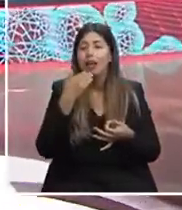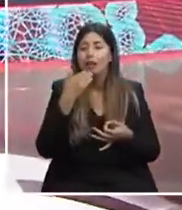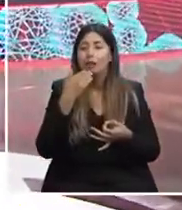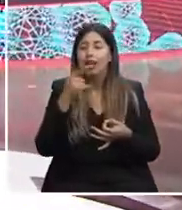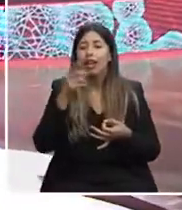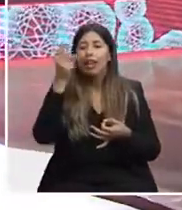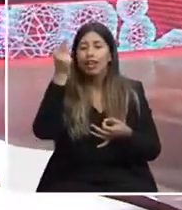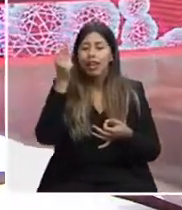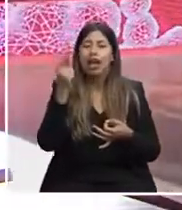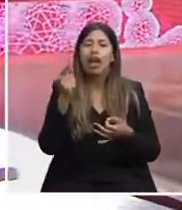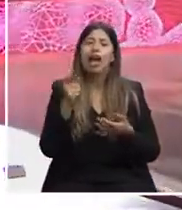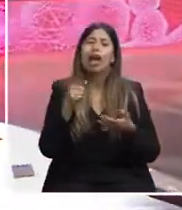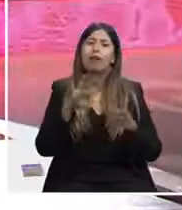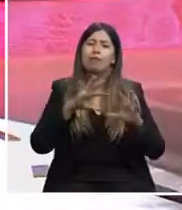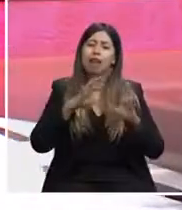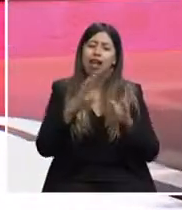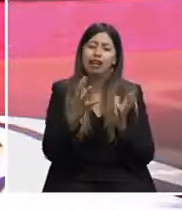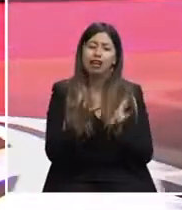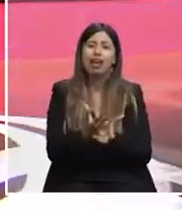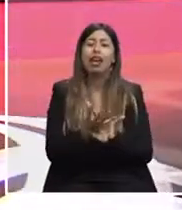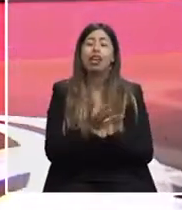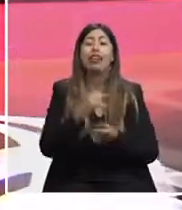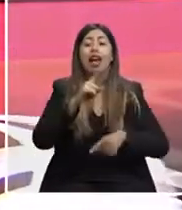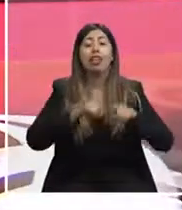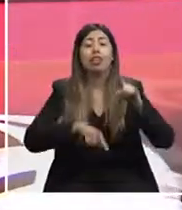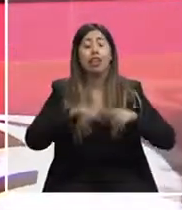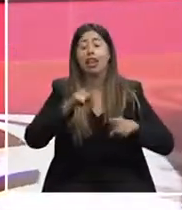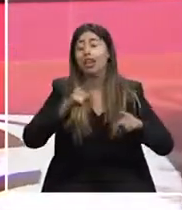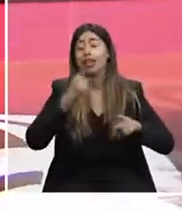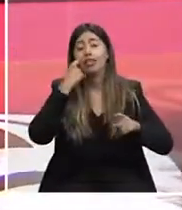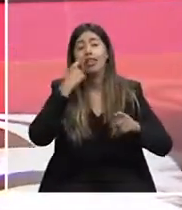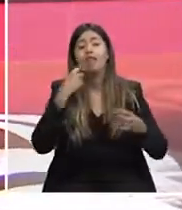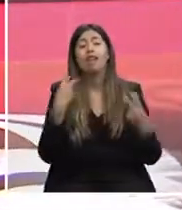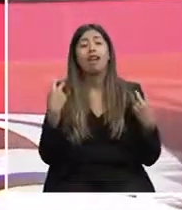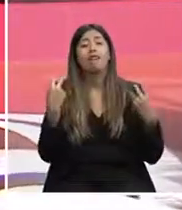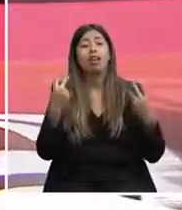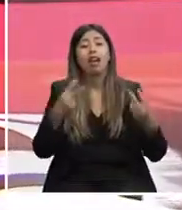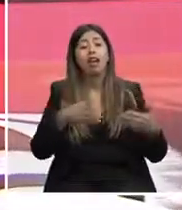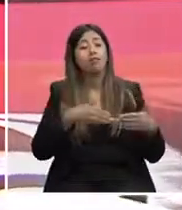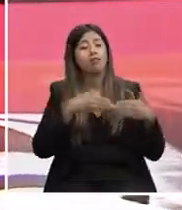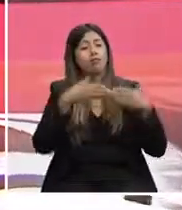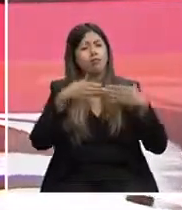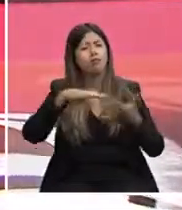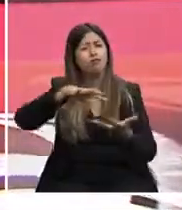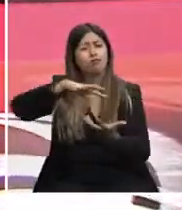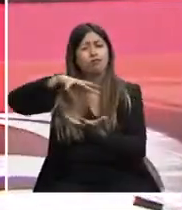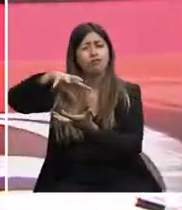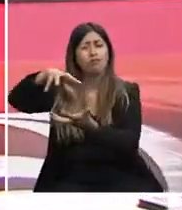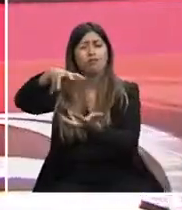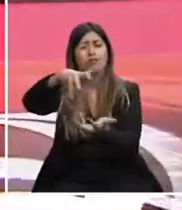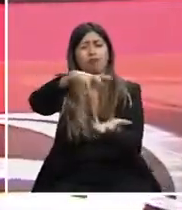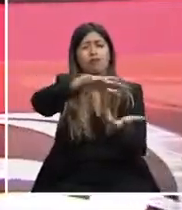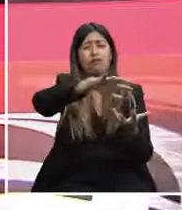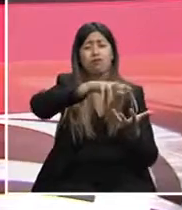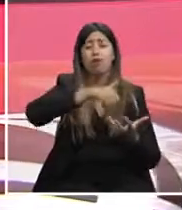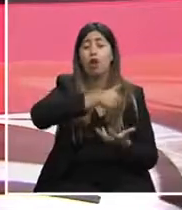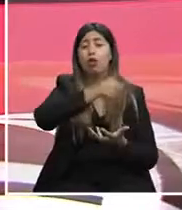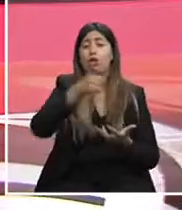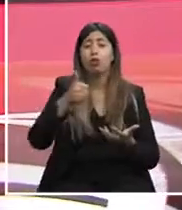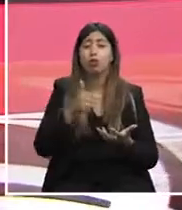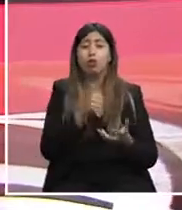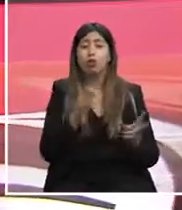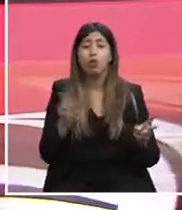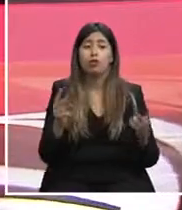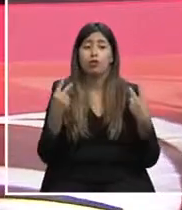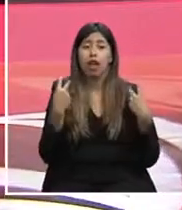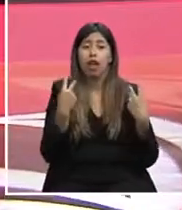que el planeta Tierra es un viaje, estamos todos en el mismo barco, en esta arca, en esta nave, donde o nos salvamos todos y